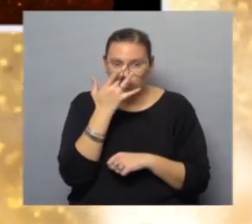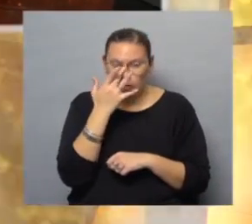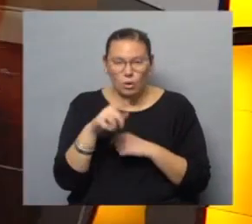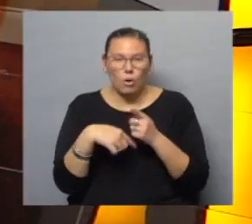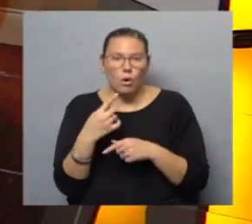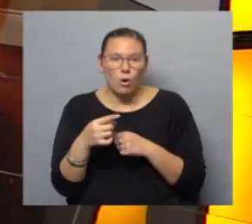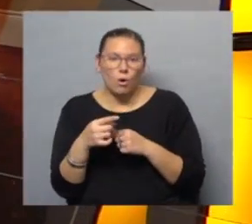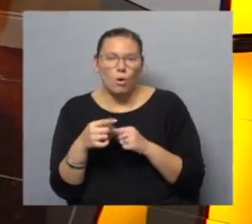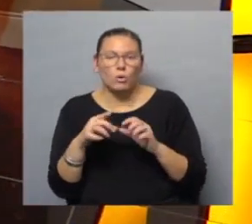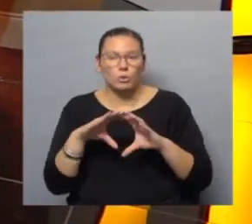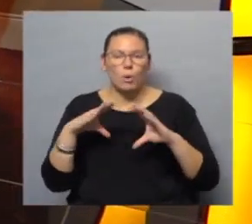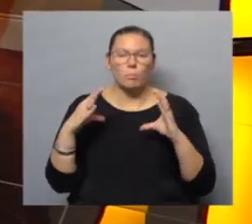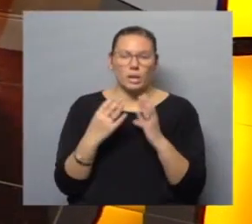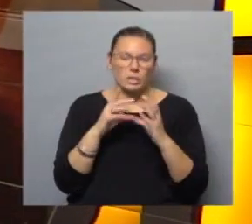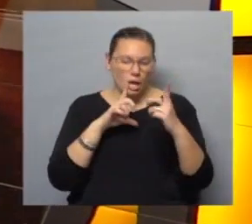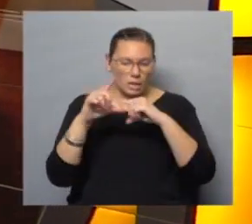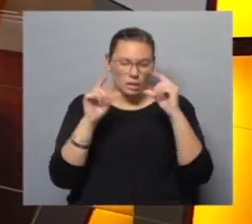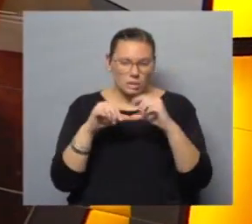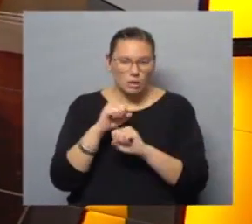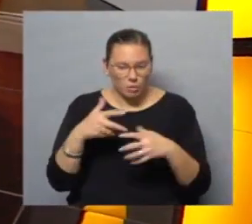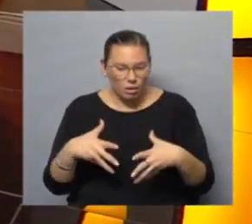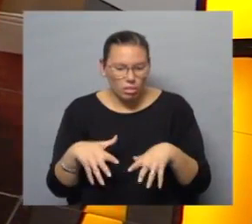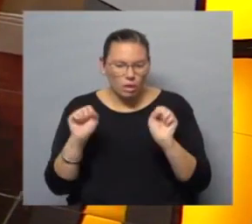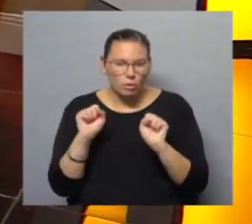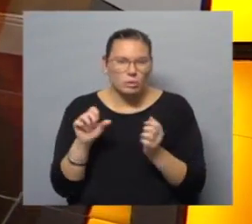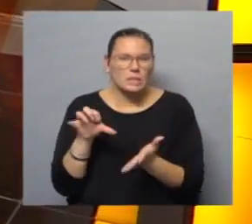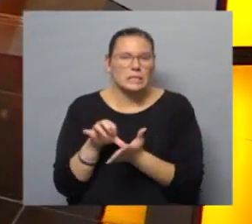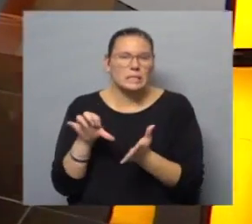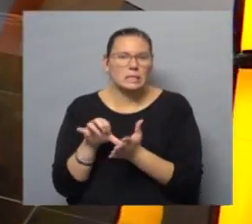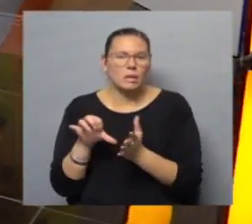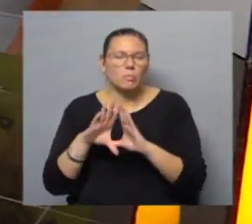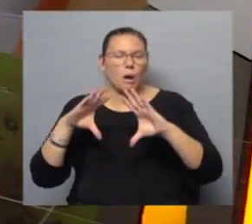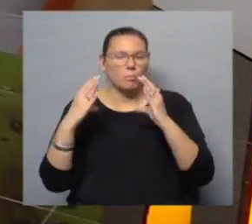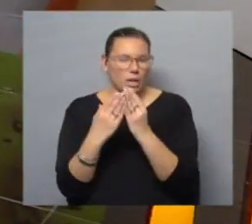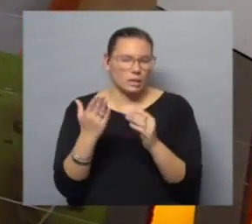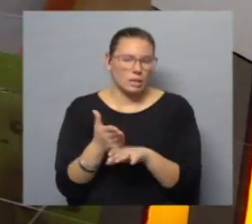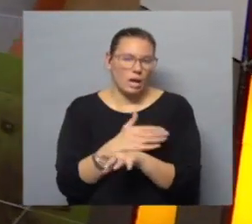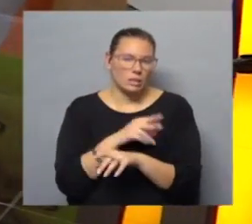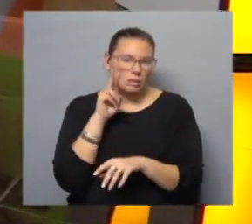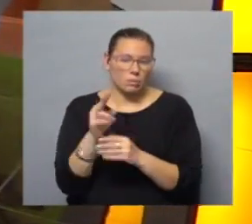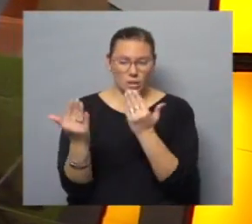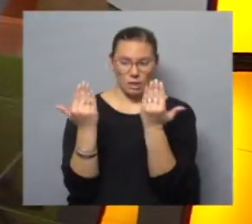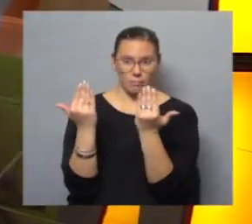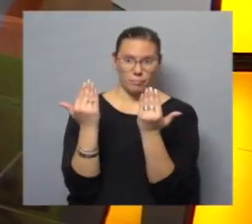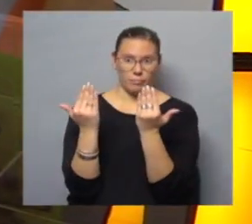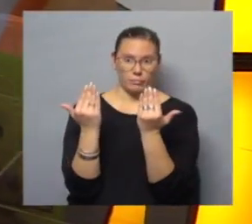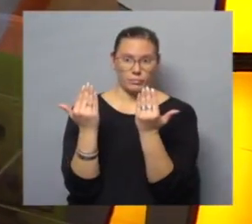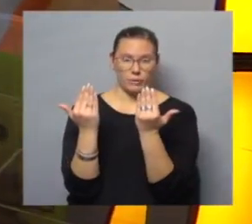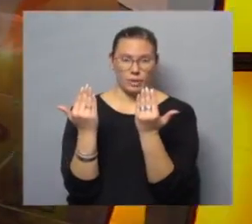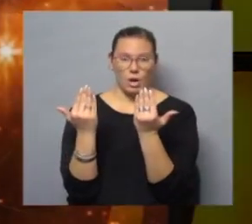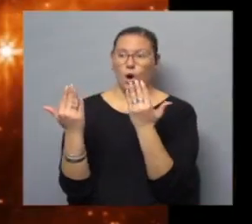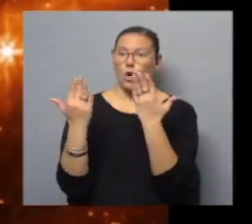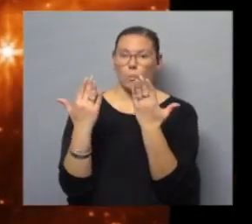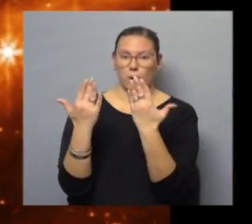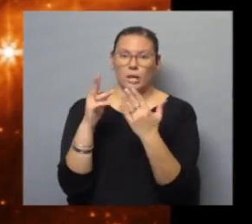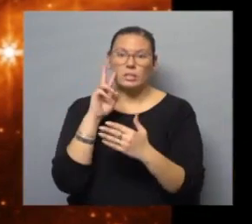exoplanetas y observar estrellas y poder detectar la presencia de sistemas planetarios. En esa imagen que se veía ahí, Sí. se compara y